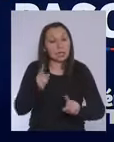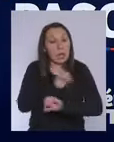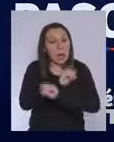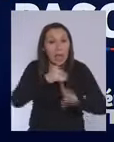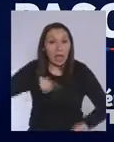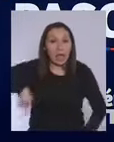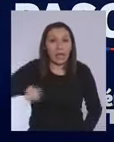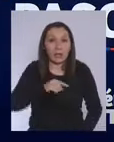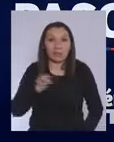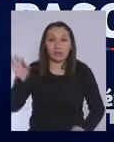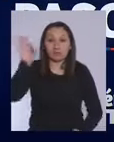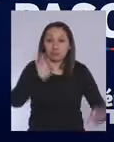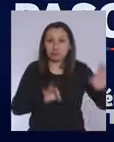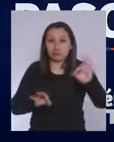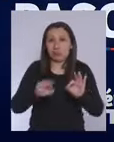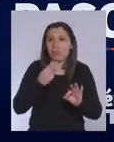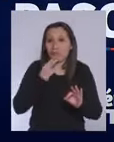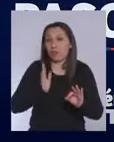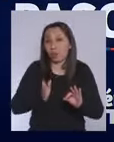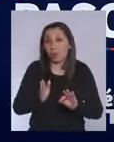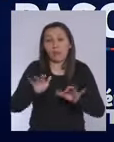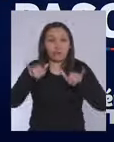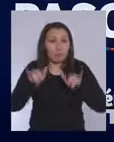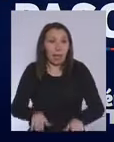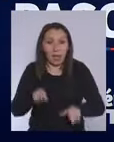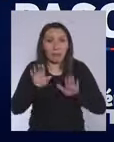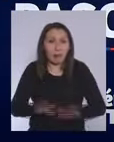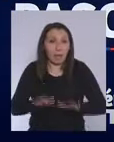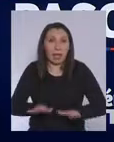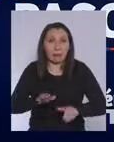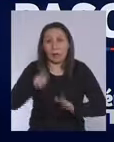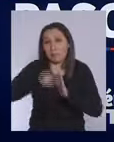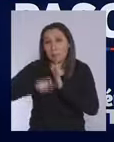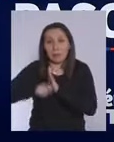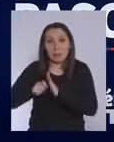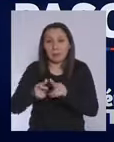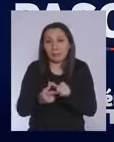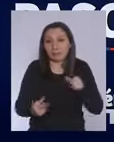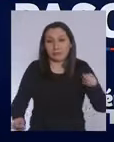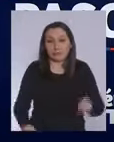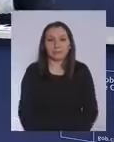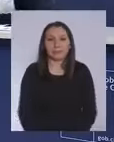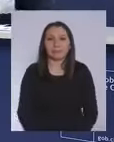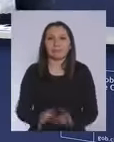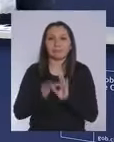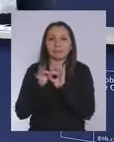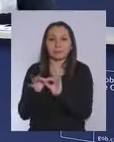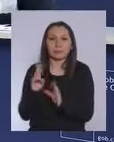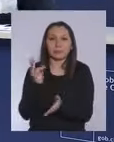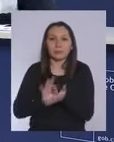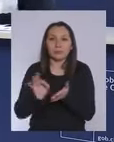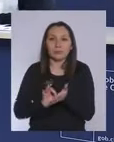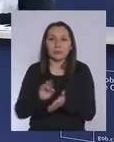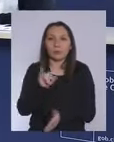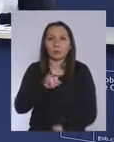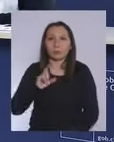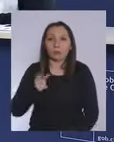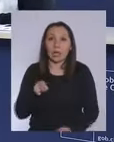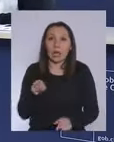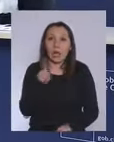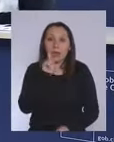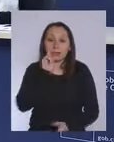este virus va a seguir en toda la región en nuestro país por muchos meses más muchas gracias a sus seguidores su única con